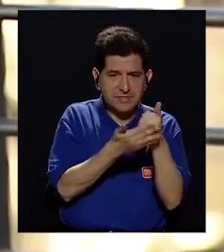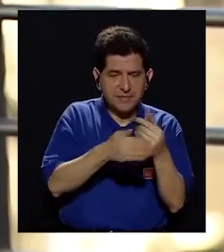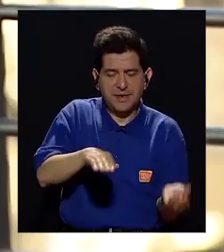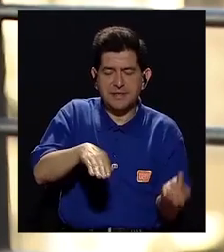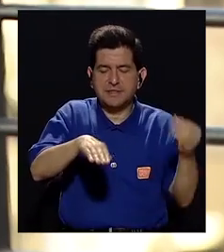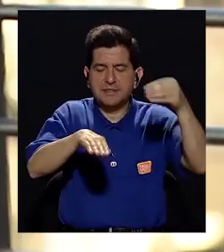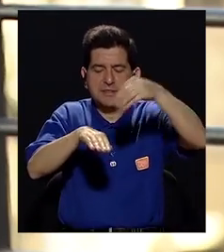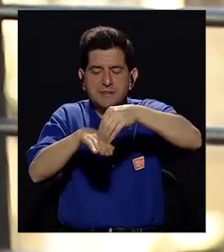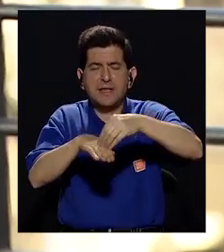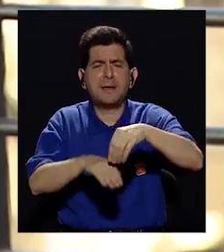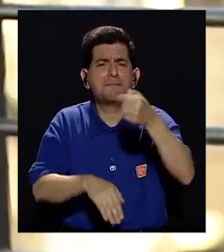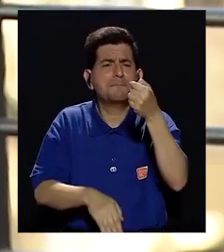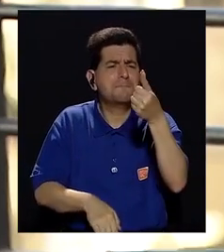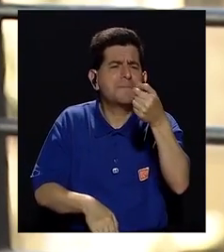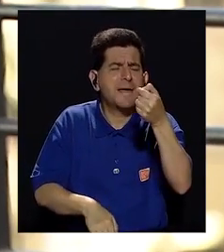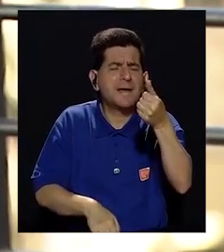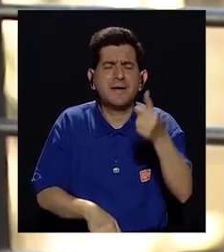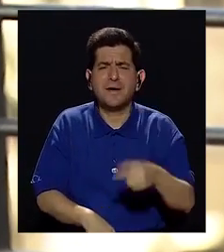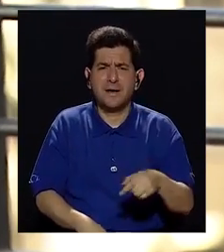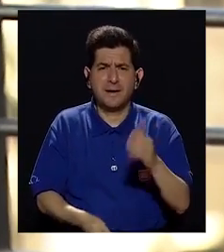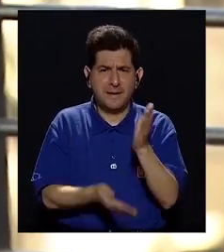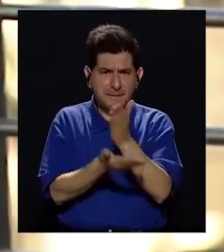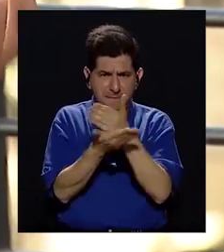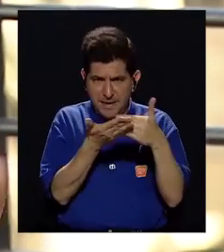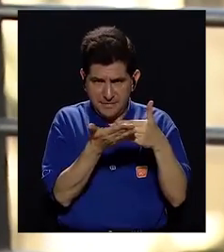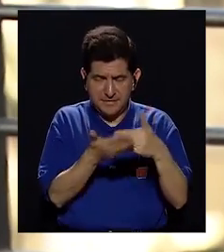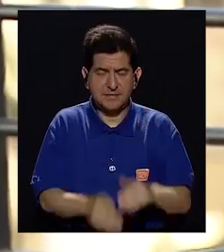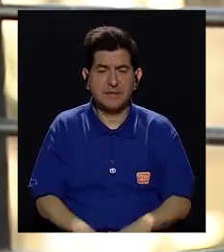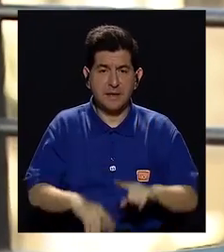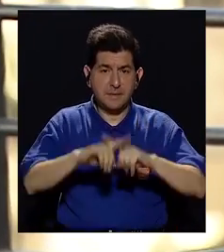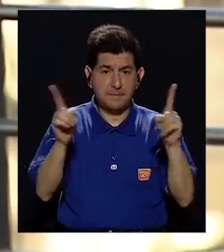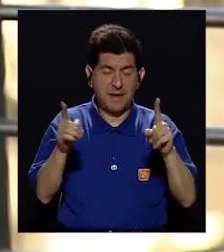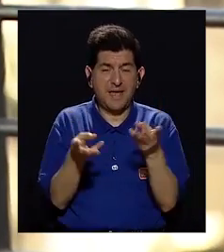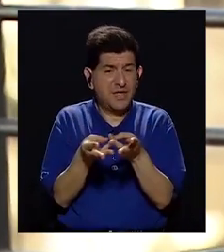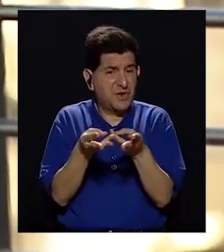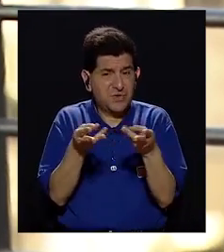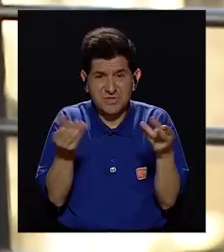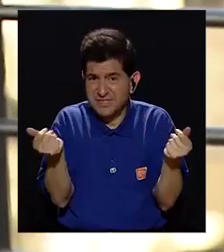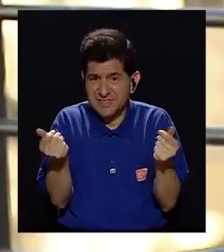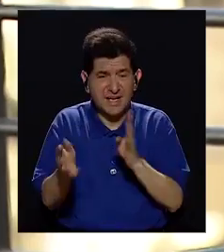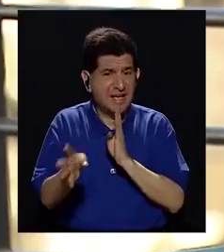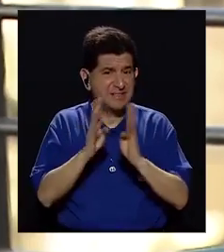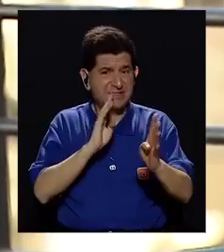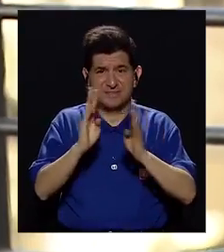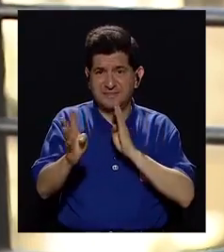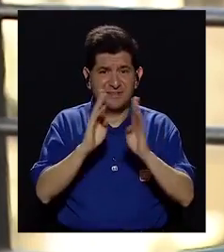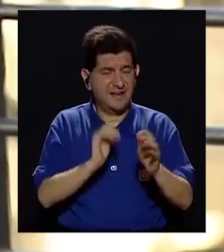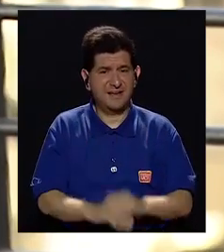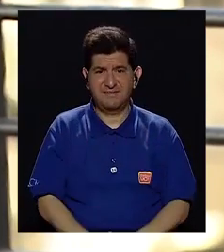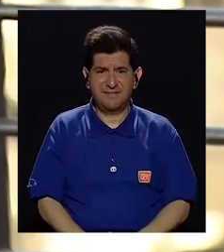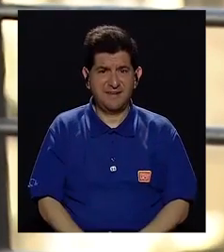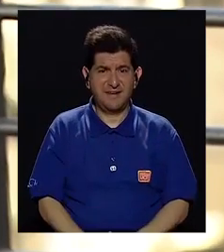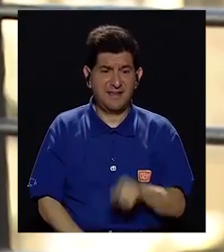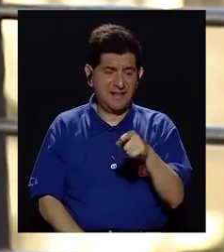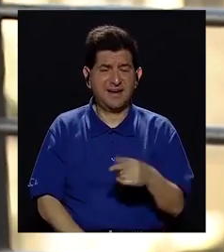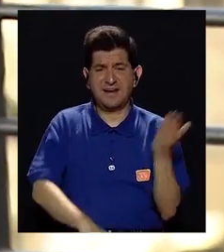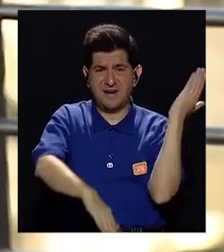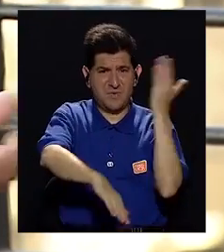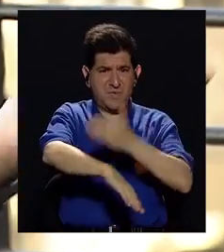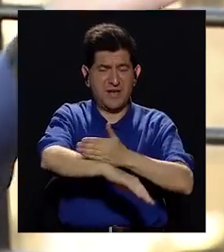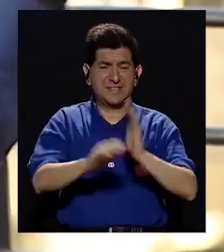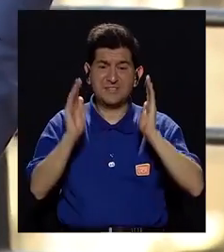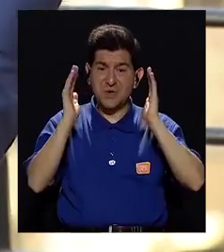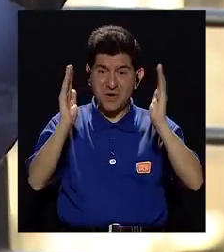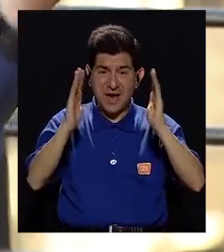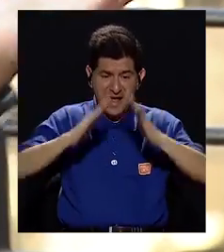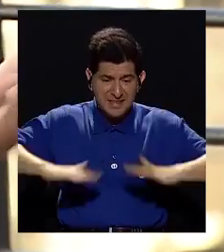defecto. Solo sirve para defectos pequeños, puntuales. Ya cuando hablamos de desgaste, casi siempre hablamos de desgaste o lesión